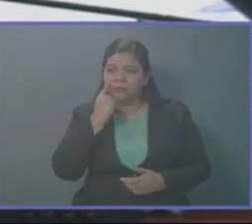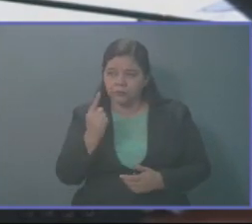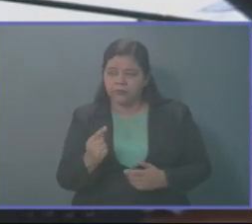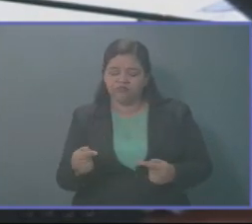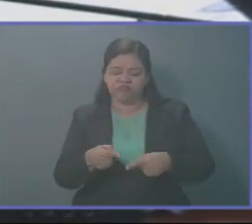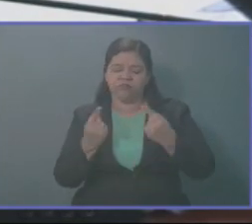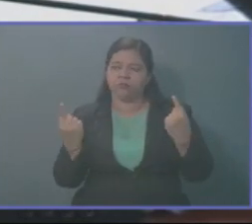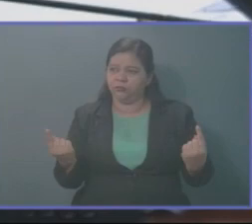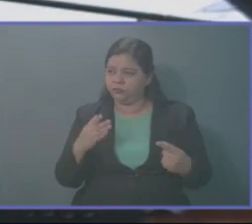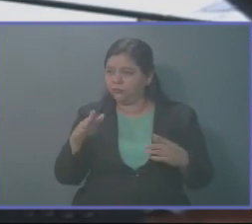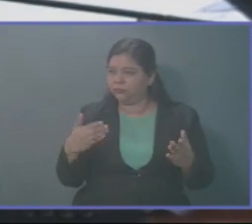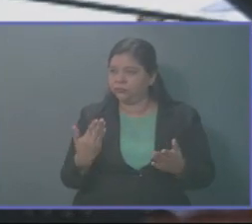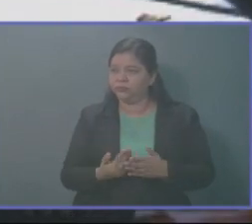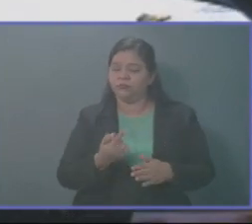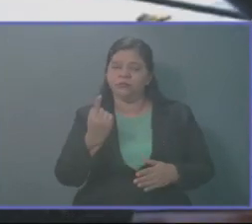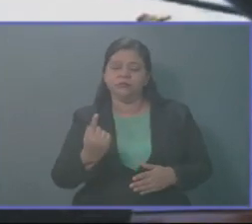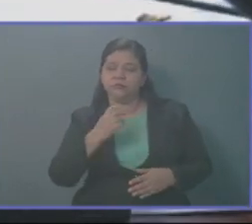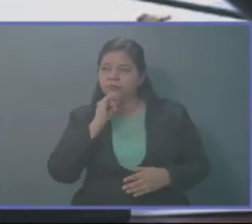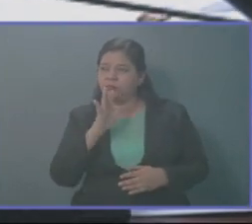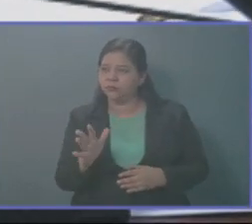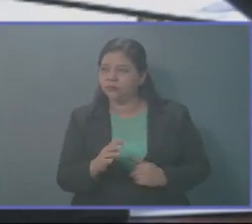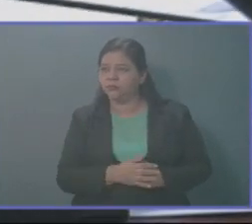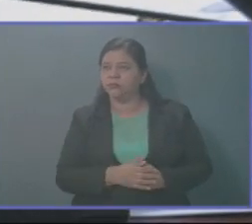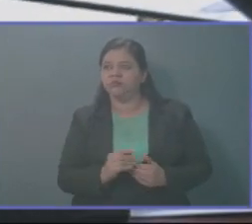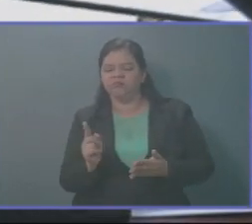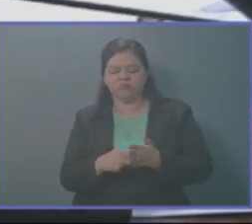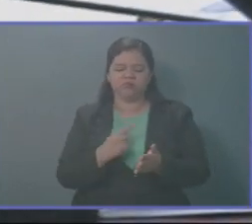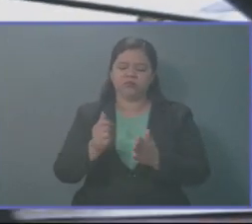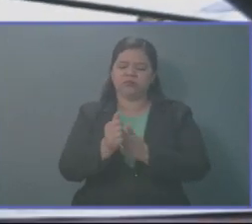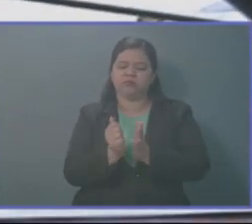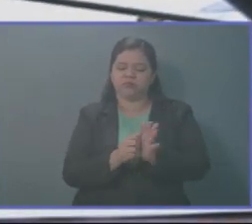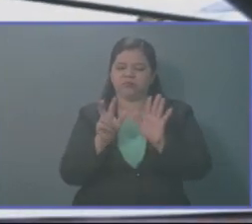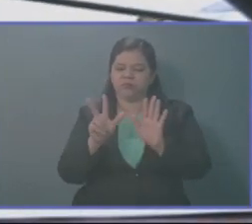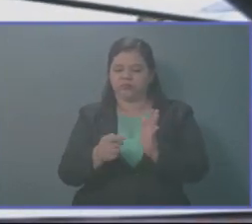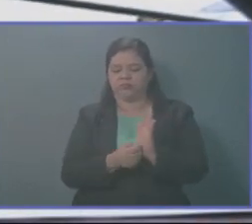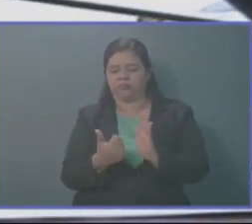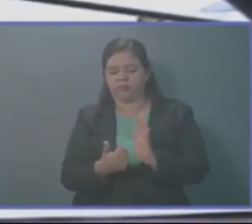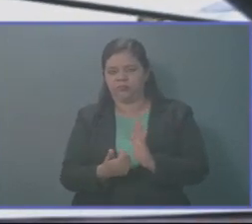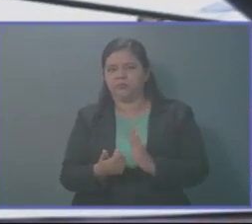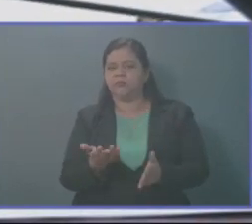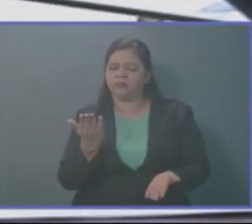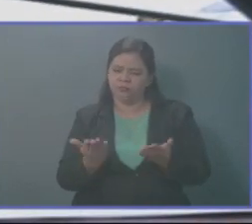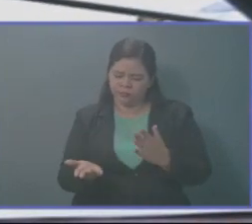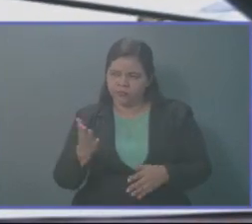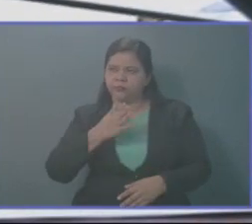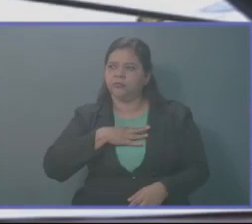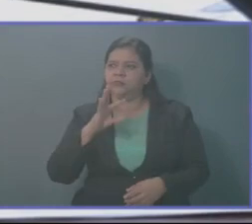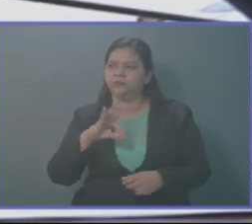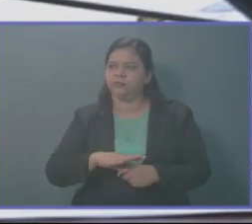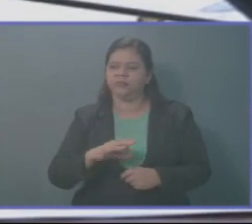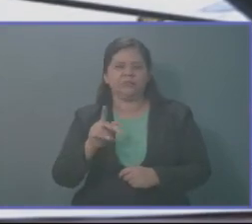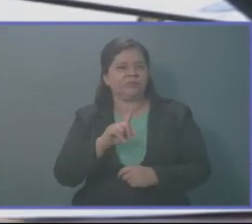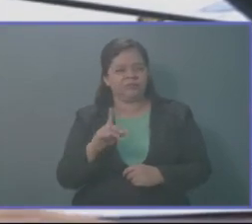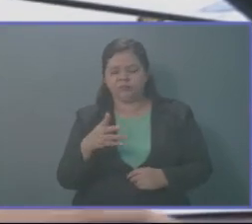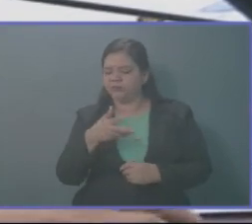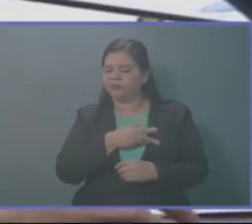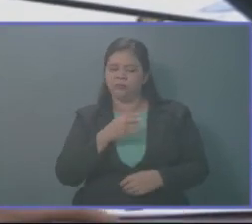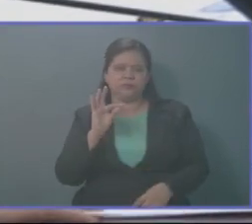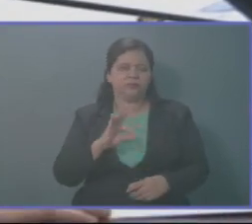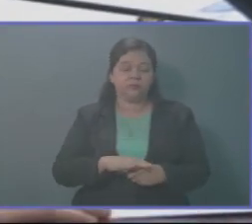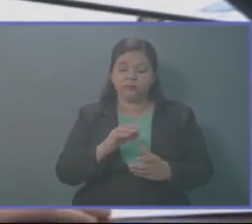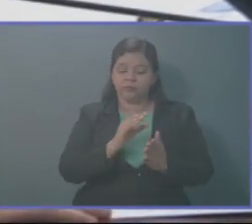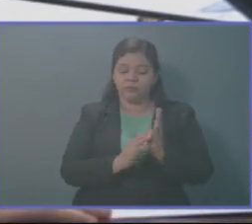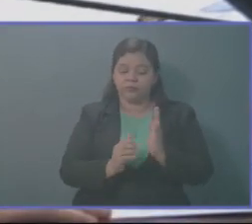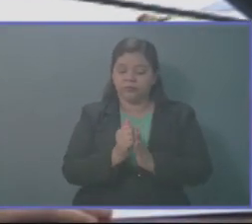de las posiciones de quienes han dicho, miren, eliminemos el artículo 8, posiblemente tenga votos. Nosotros no vamos a votar por el decreto si eliminan